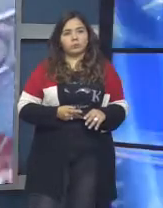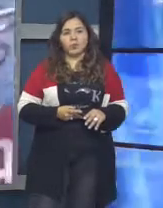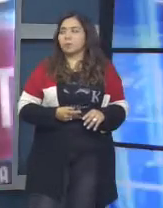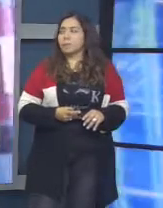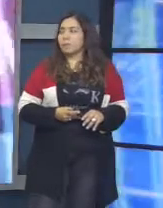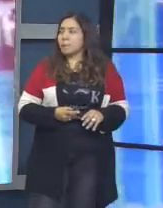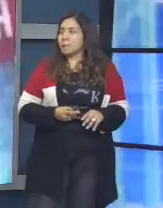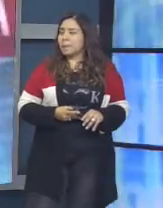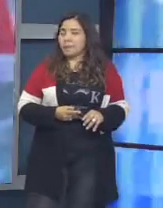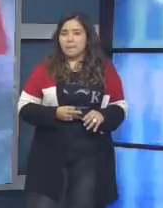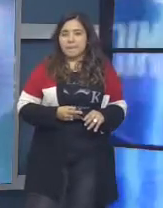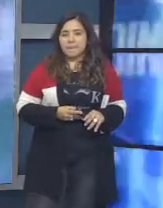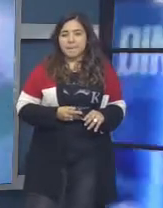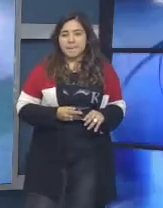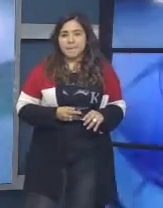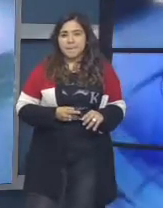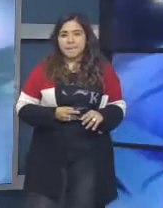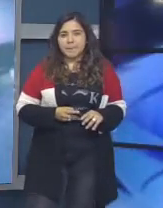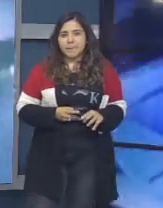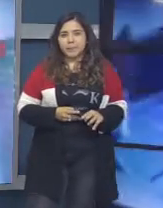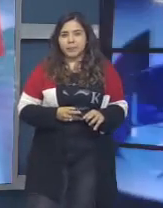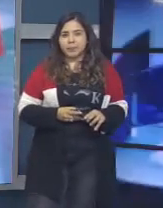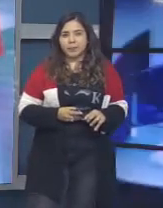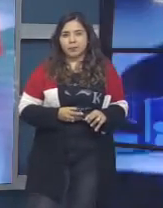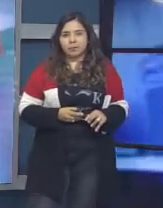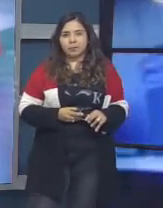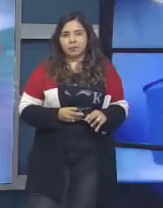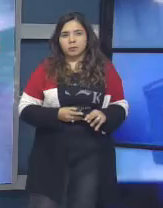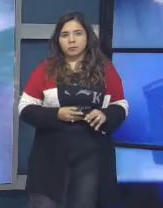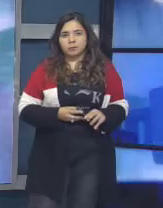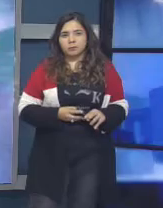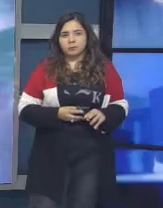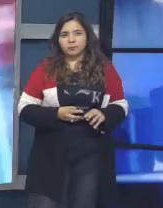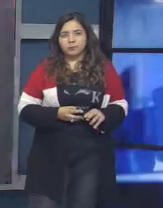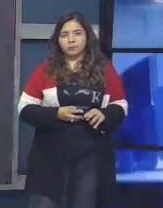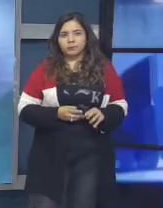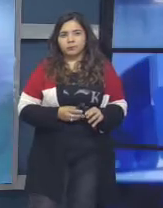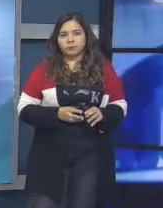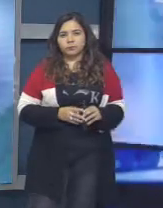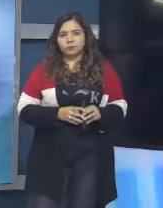sí. Entonces, creo que hay que ser bastante responsable al momento de